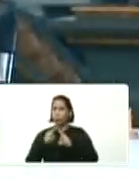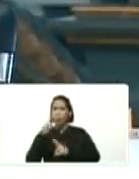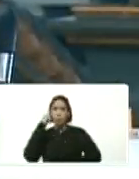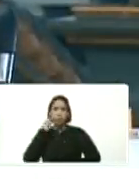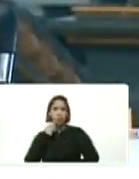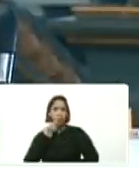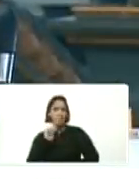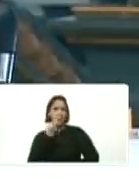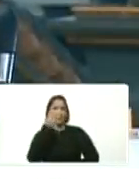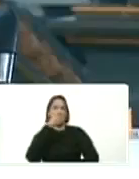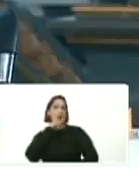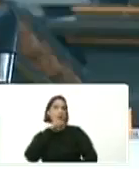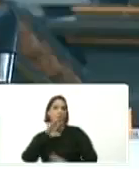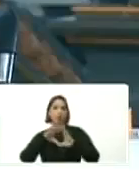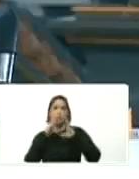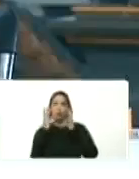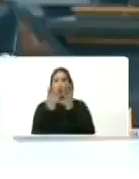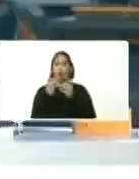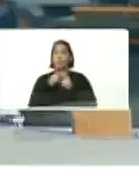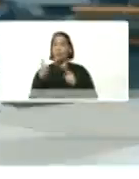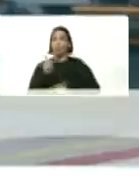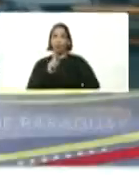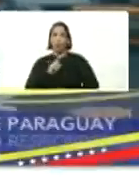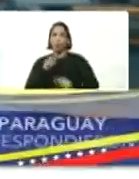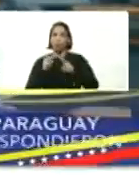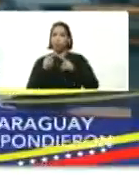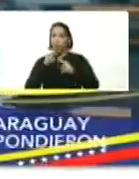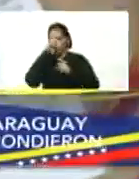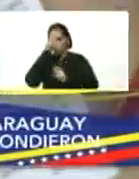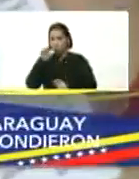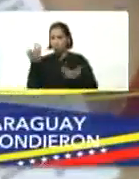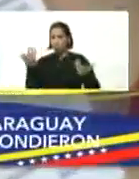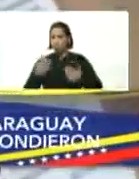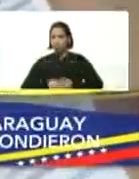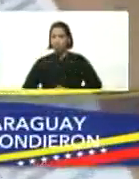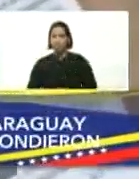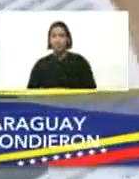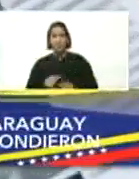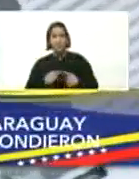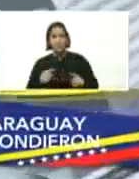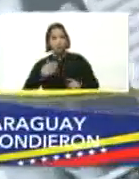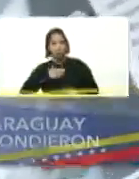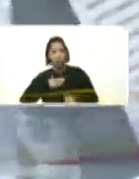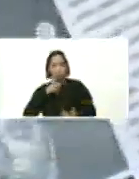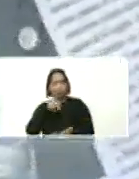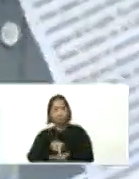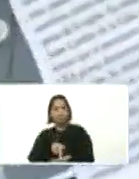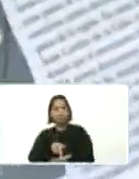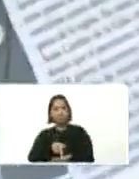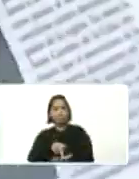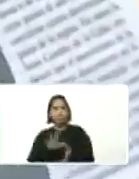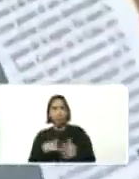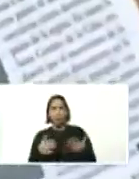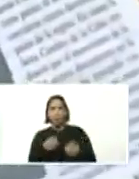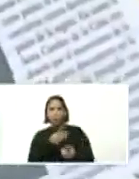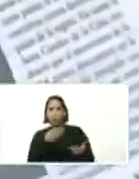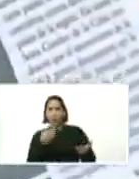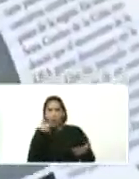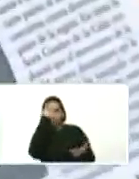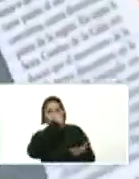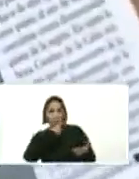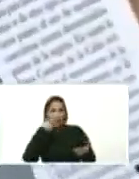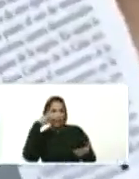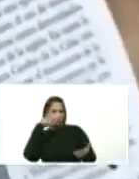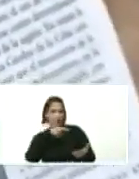uno de los primeros en hablar en el mundo, pero no nos los reconoce. Aquí estaba yo, y cuando ustedes me ven esa cara, bueno,